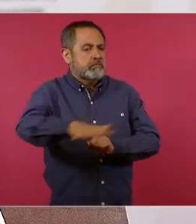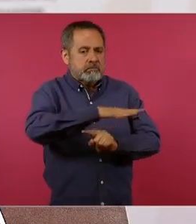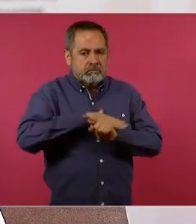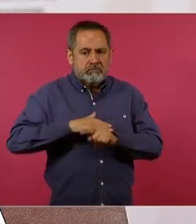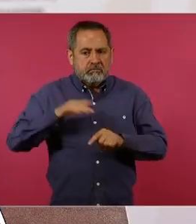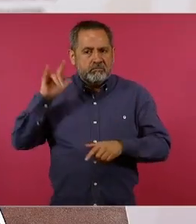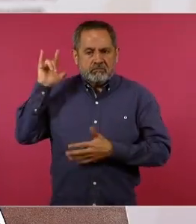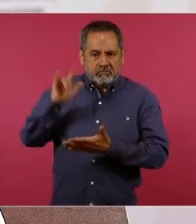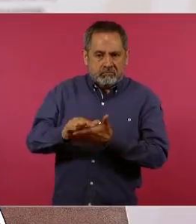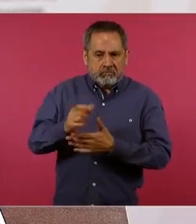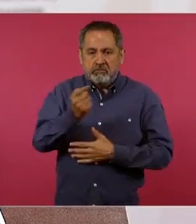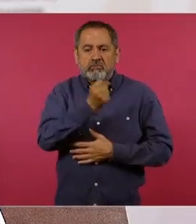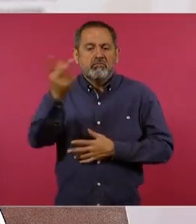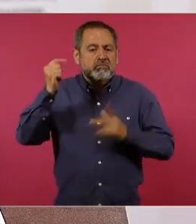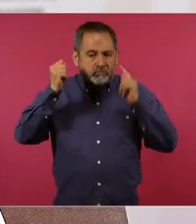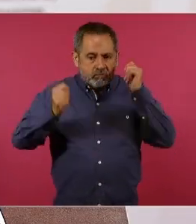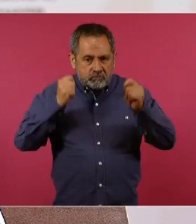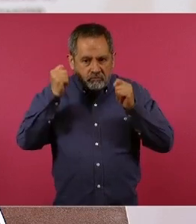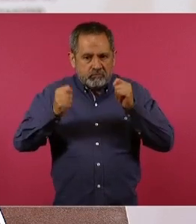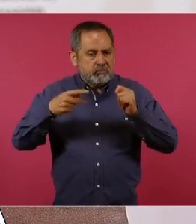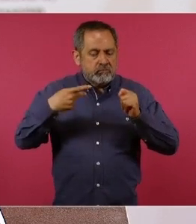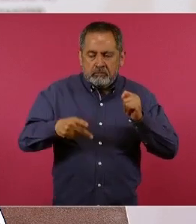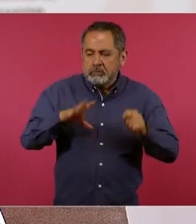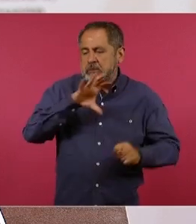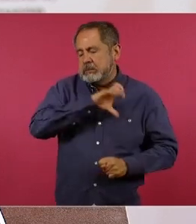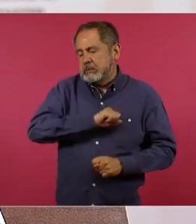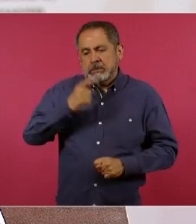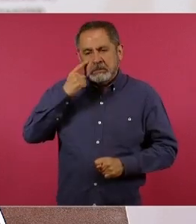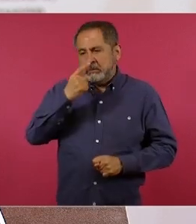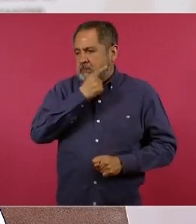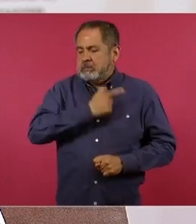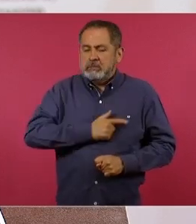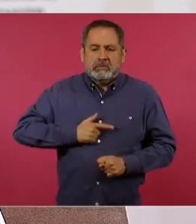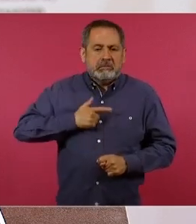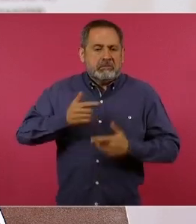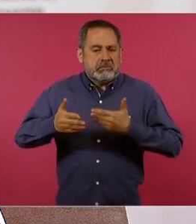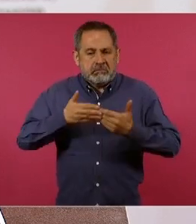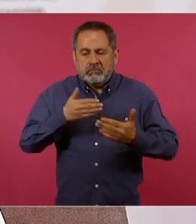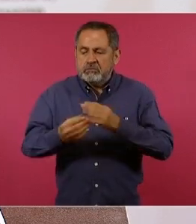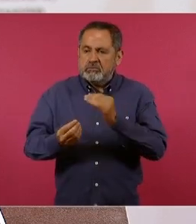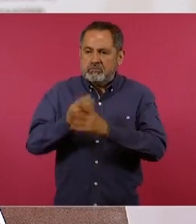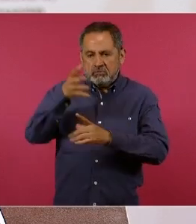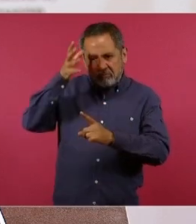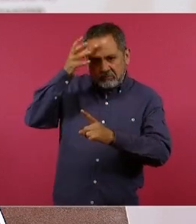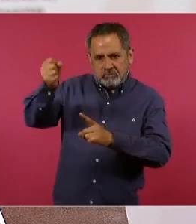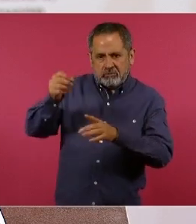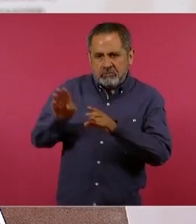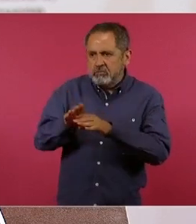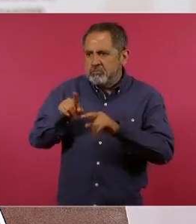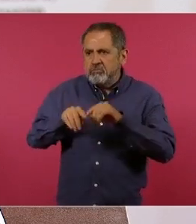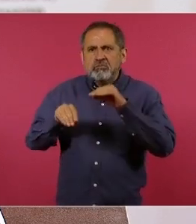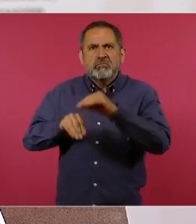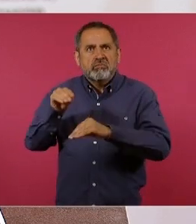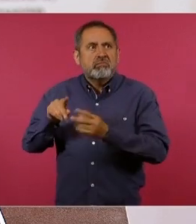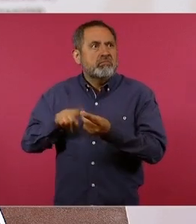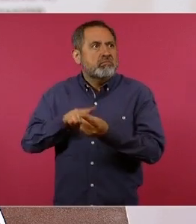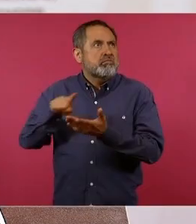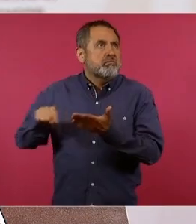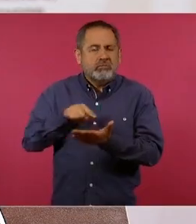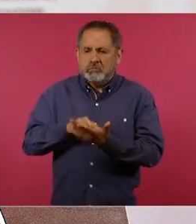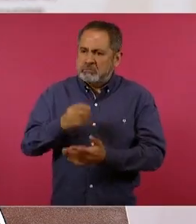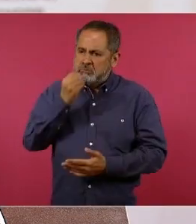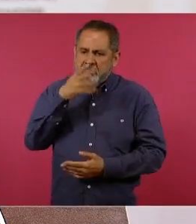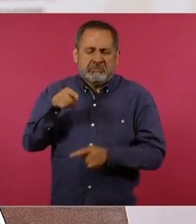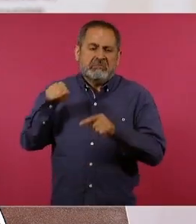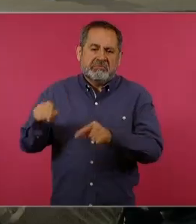es lo que más le gusta al turismo nacional e internacional, el concepto del cómo se construyó y en dónde se construyó